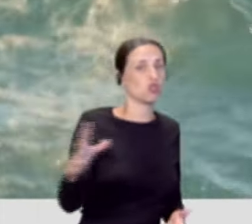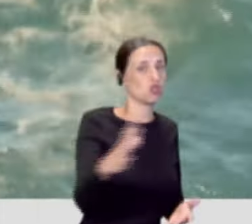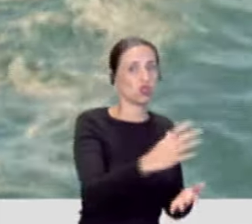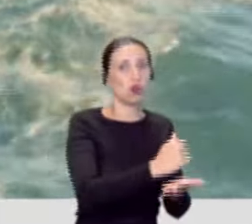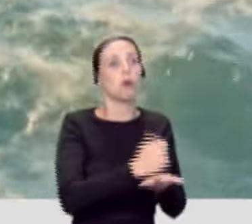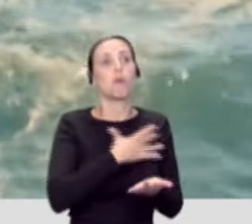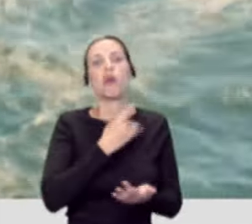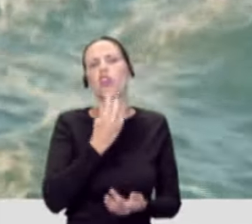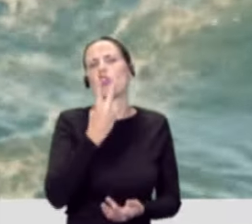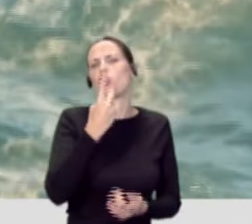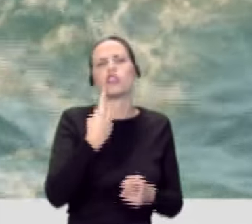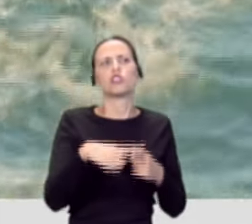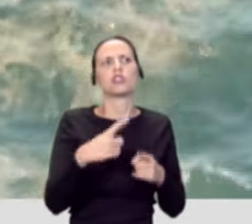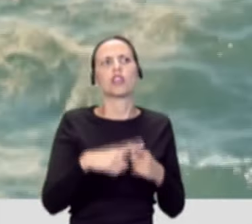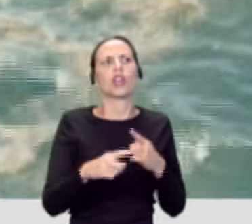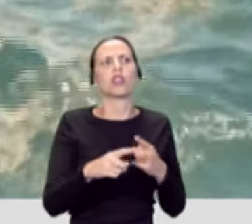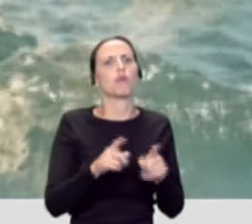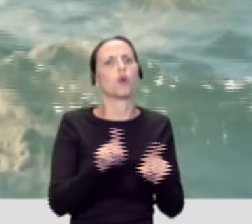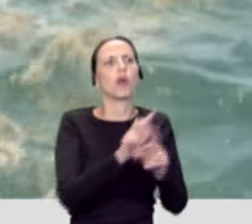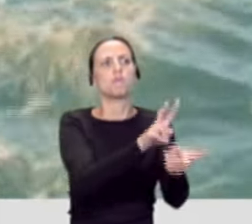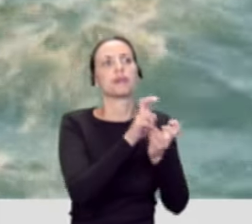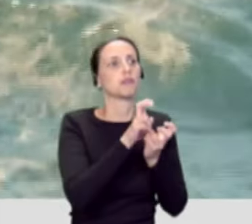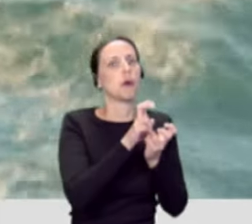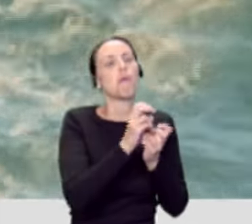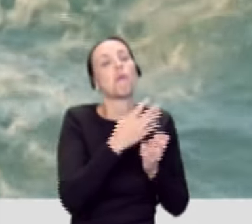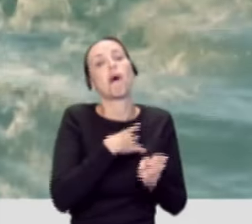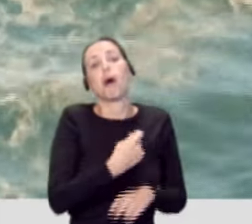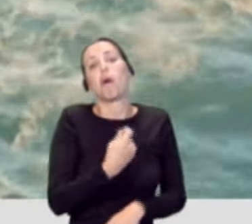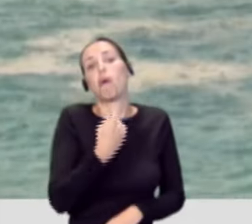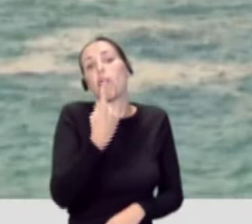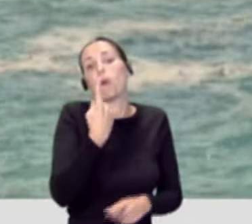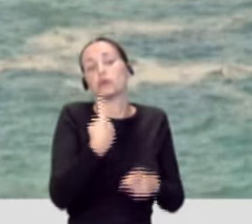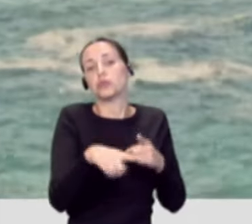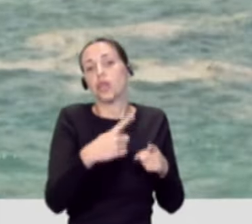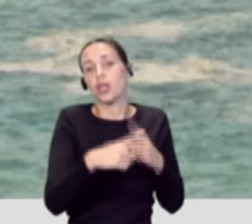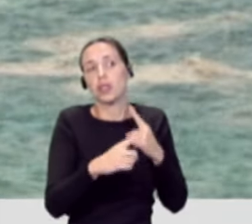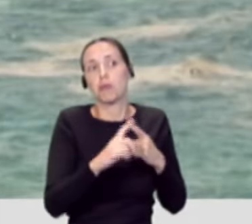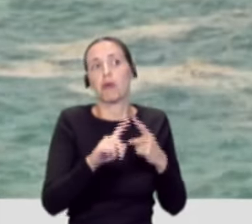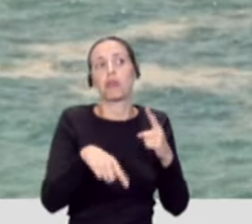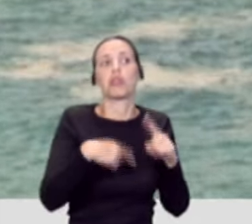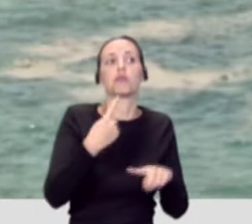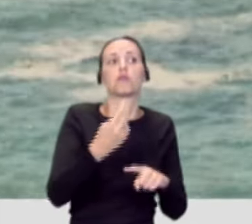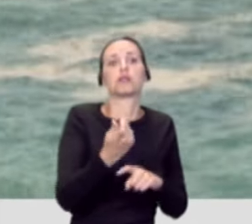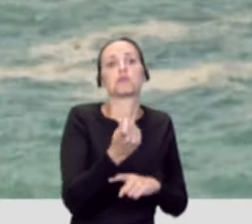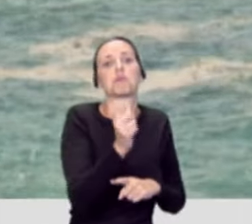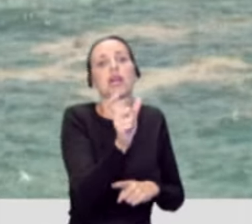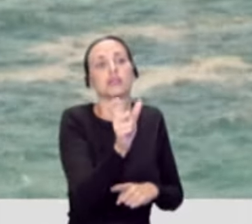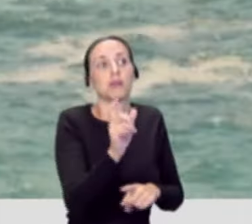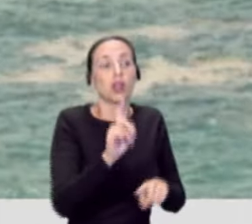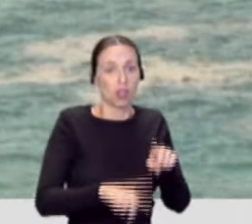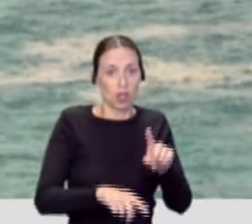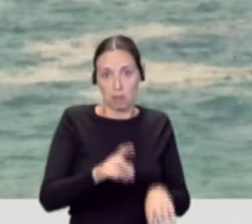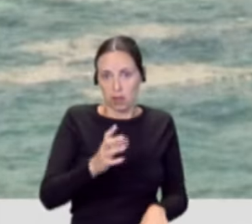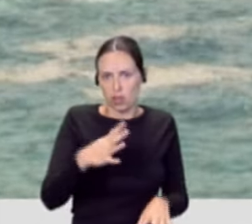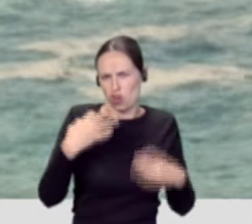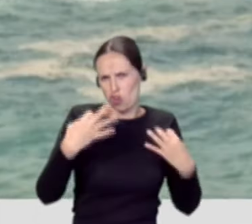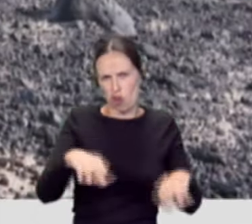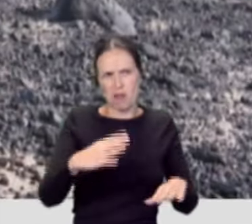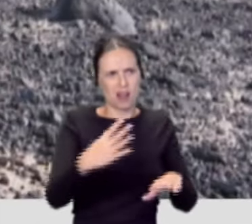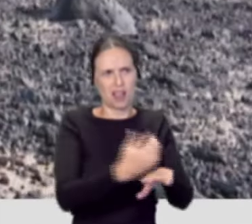los 2 céntimos, sino a lo mejor un céntimo, y después mirar, pero vamos, no nos preocupa el que haya cabildos que en principio no lo vean, habrá que hacer mucha